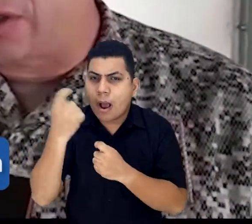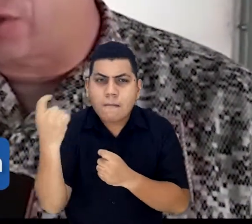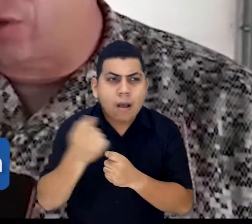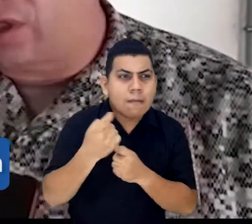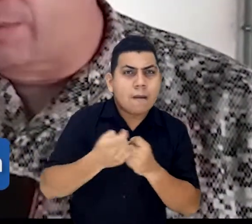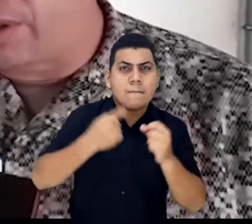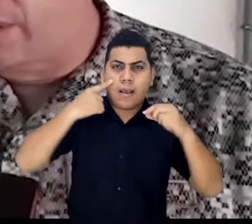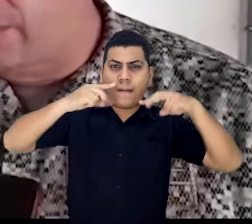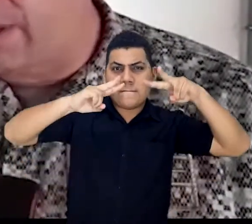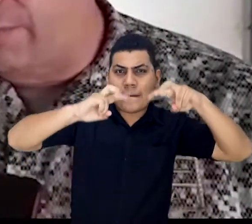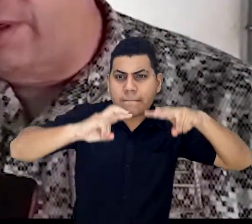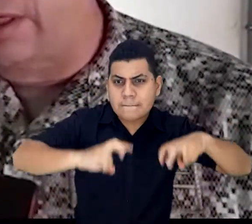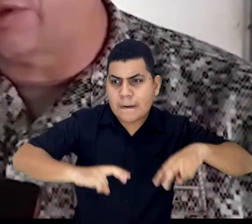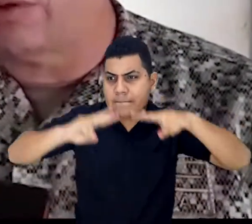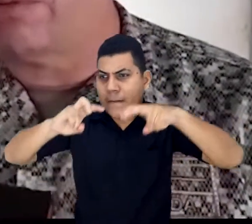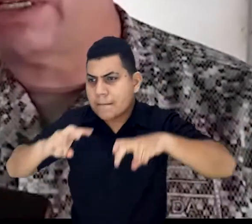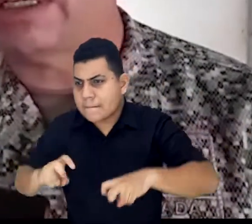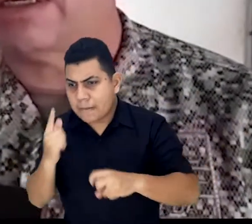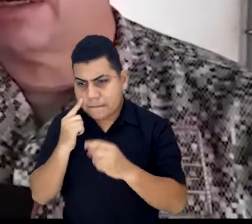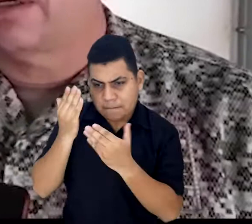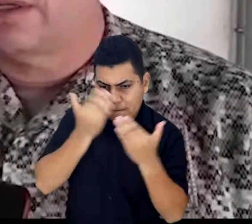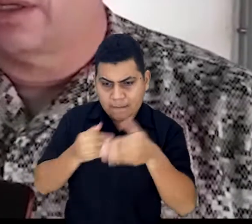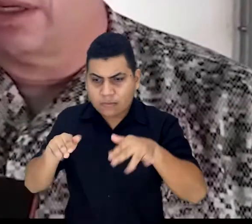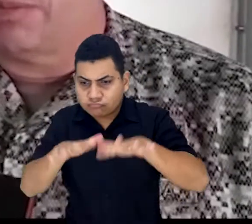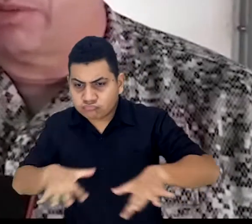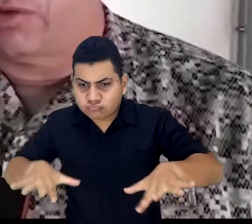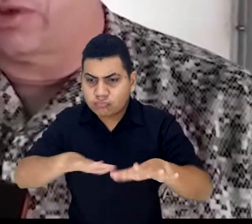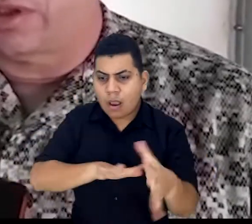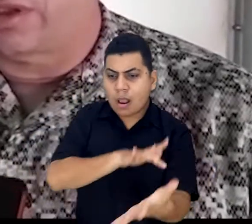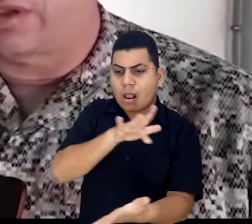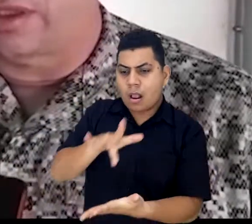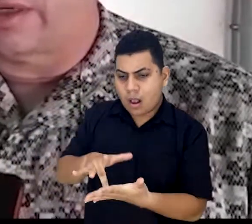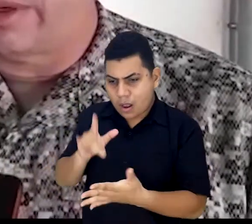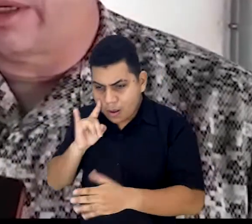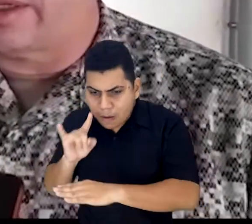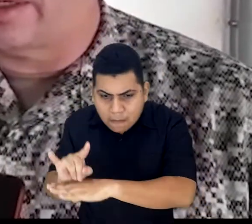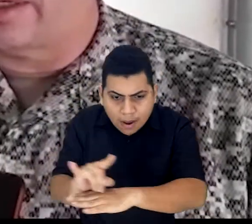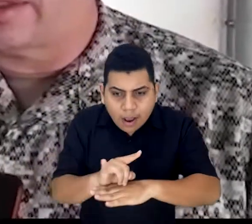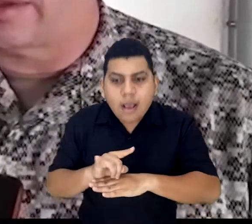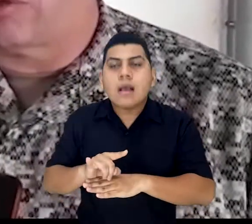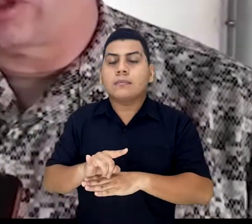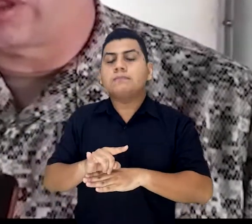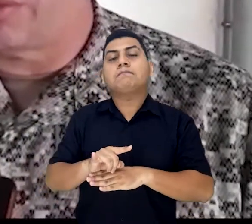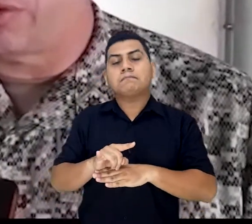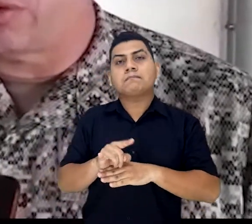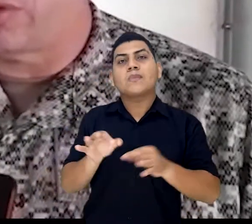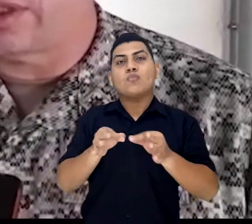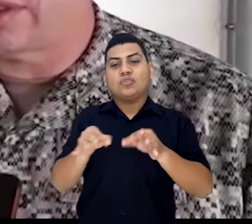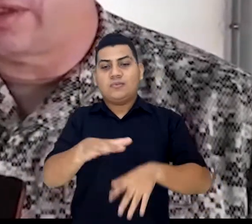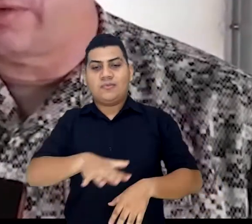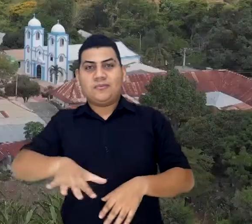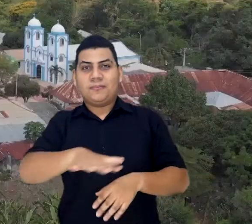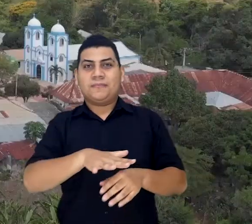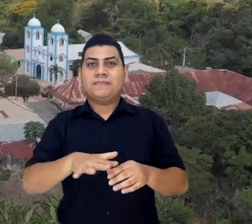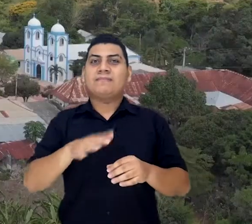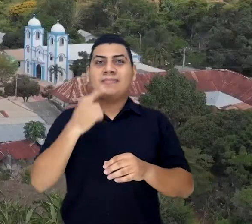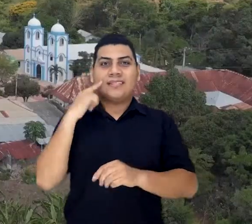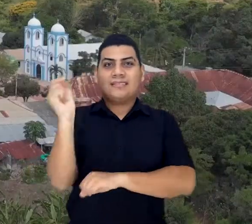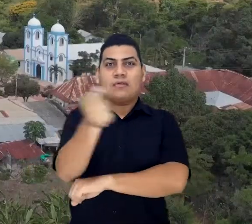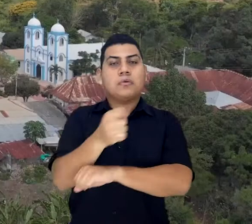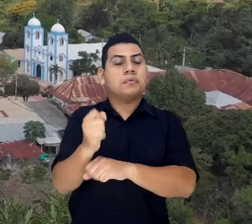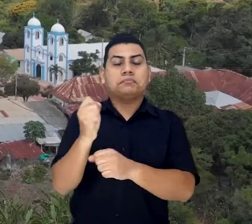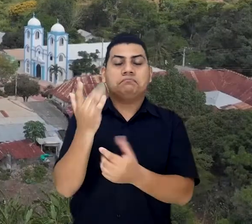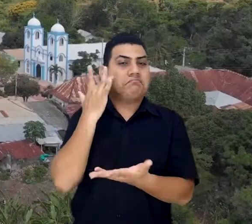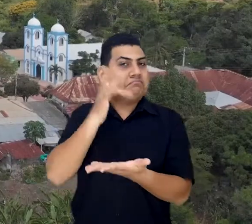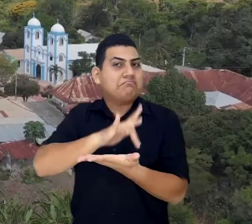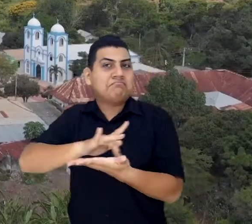de investigación y también de verificación física, podemos determinar que este municipio ya está libre de minas. Durante